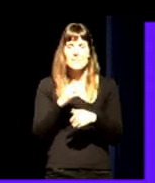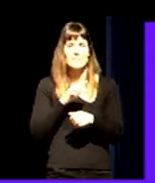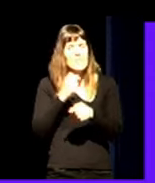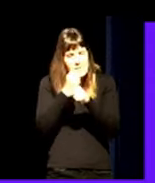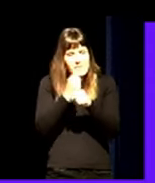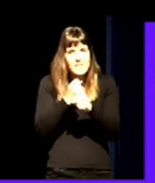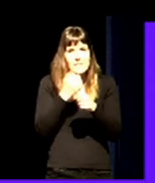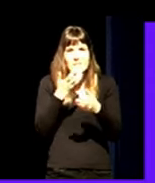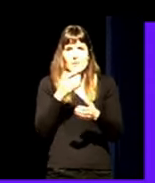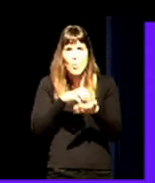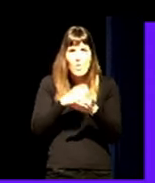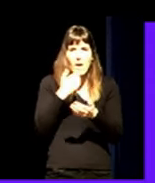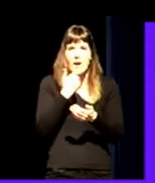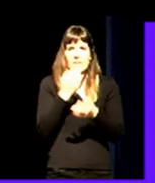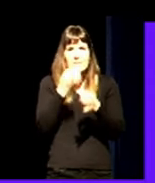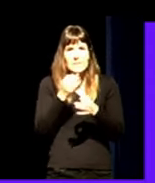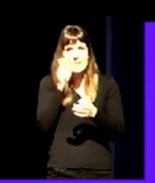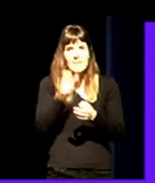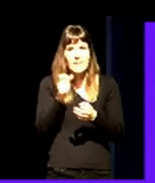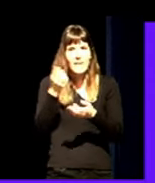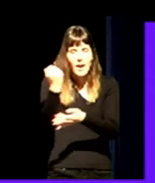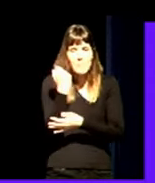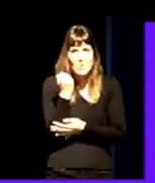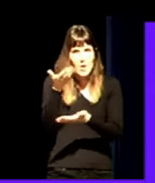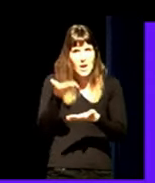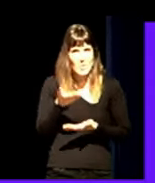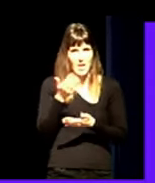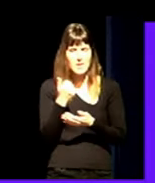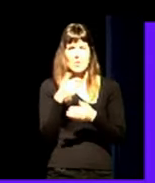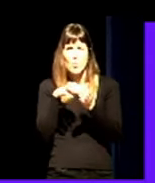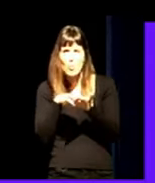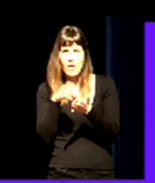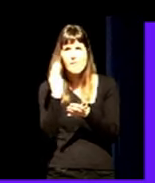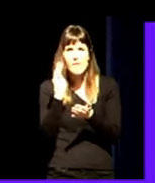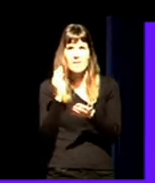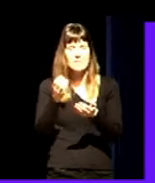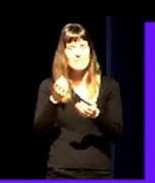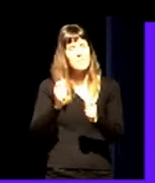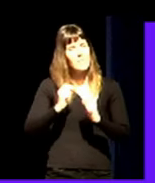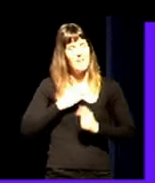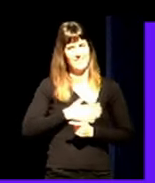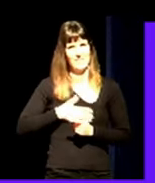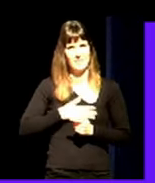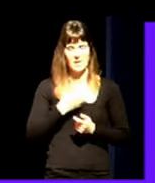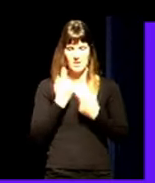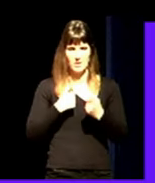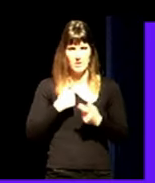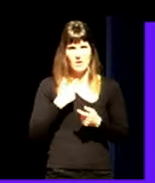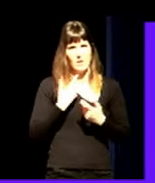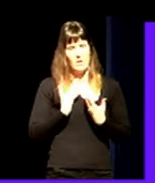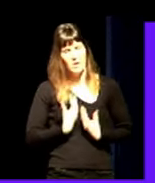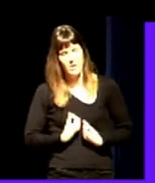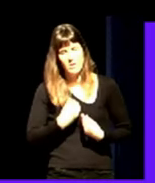puedes apoyar, a quien puedes recurrir, quien te puede generar bienestar en momentos y horas bajas,